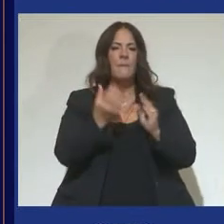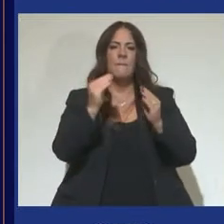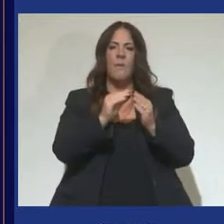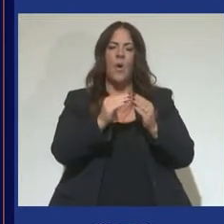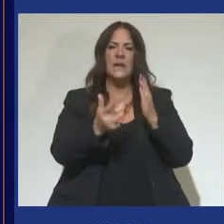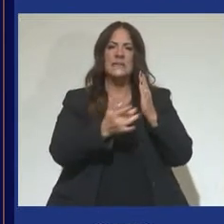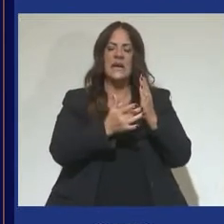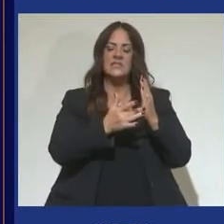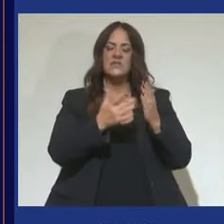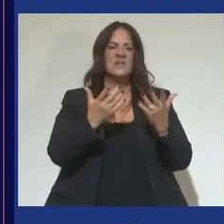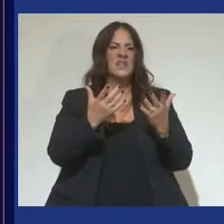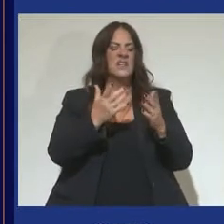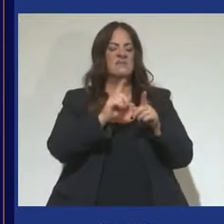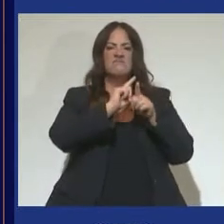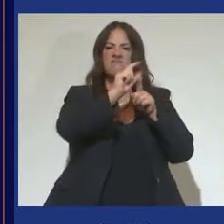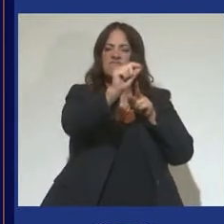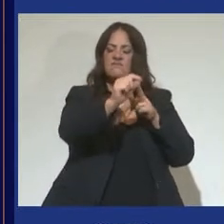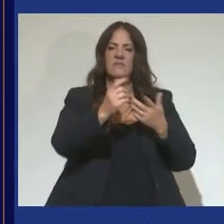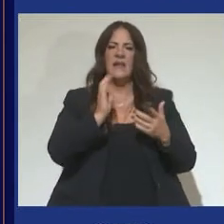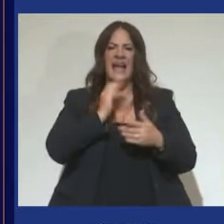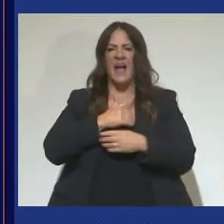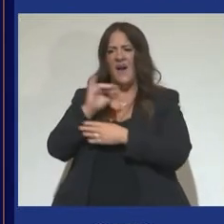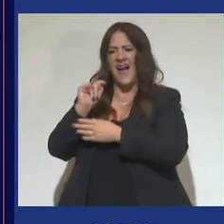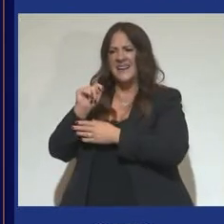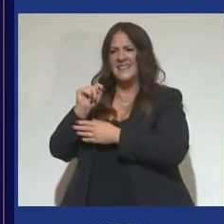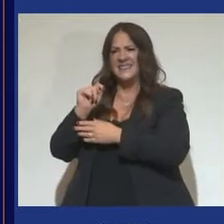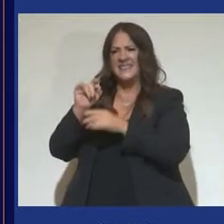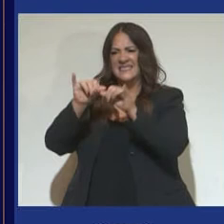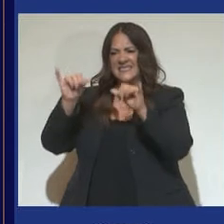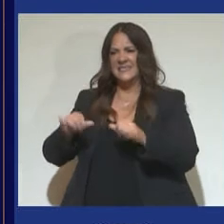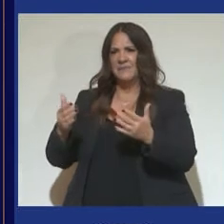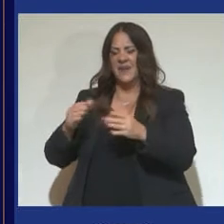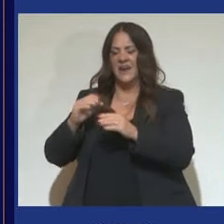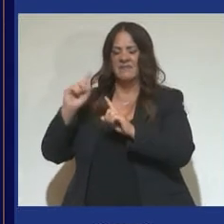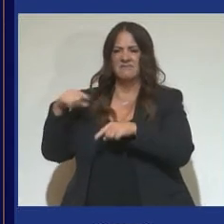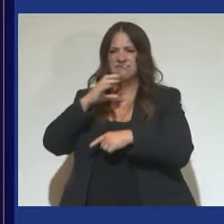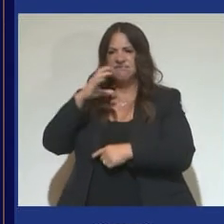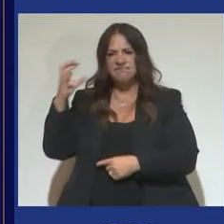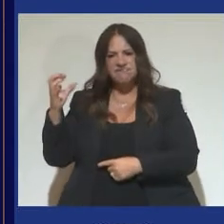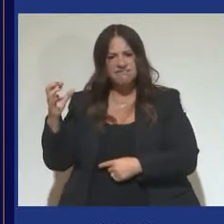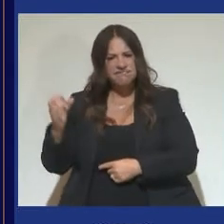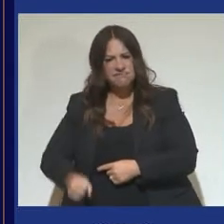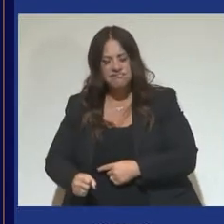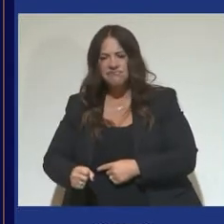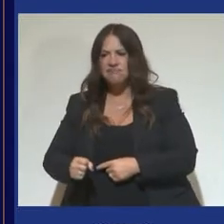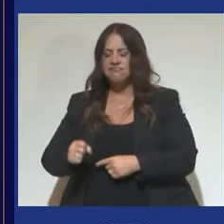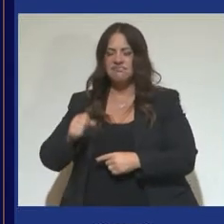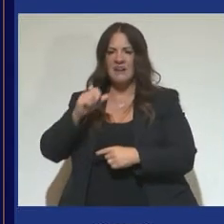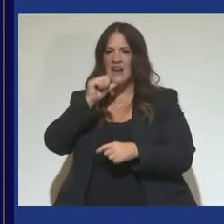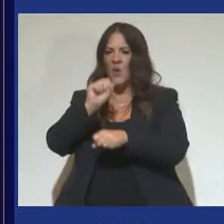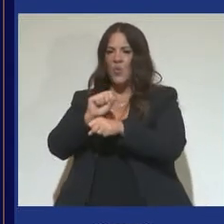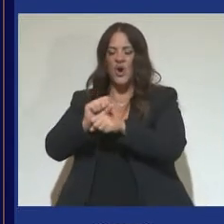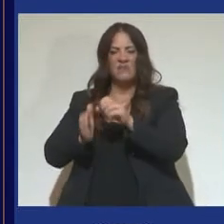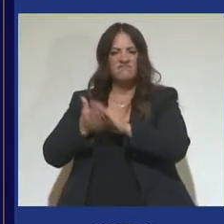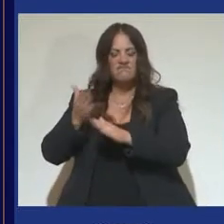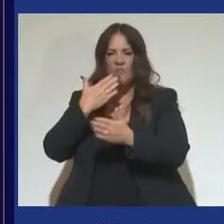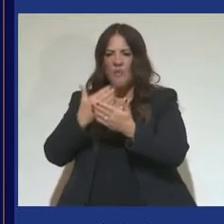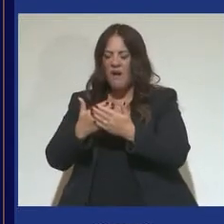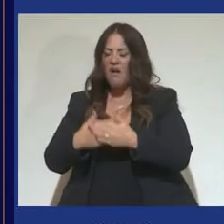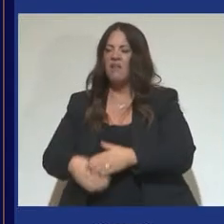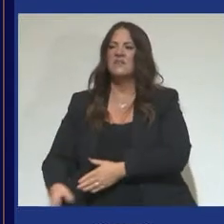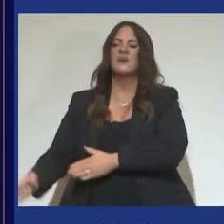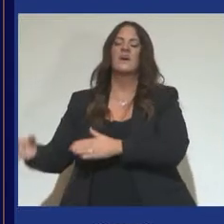76 en cuanto a nuestra tecnología informática y créanme que ha quedado muy claro para